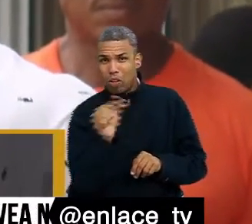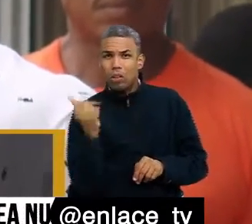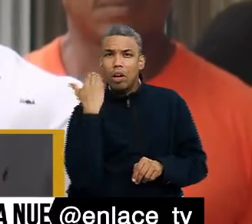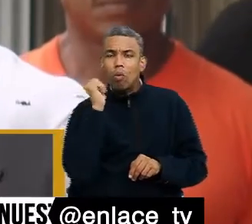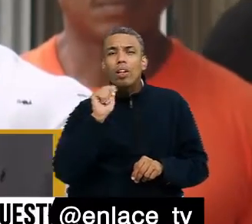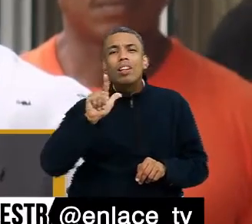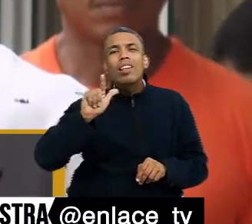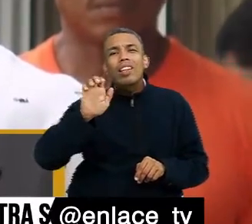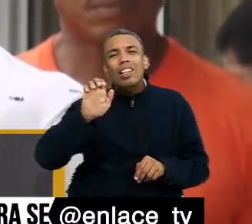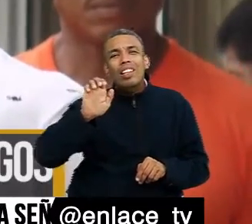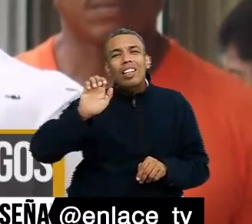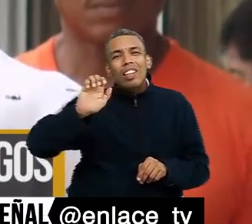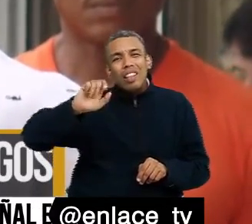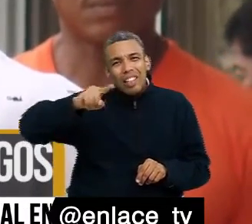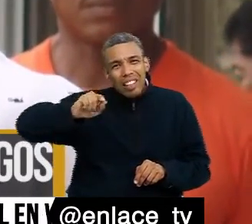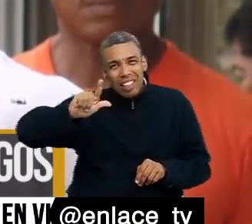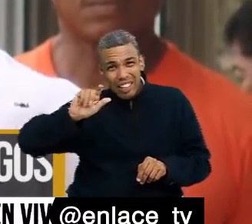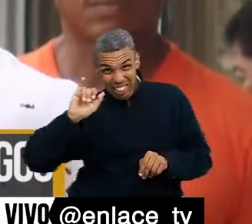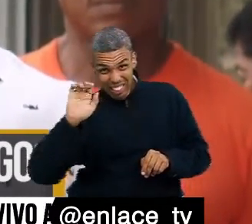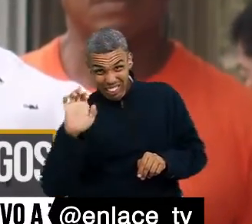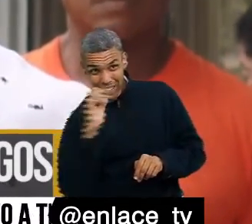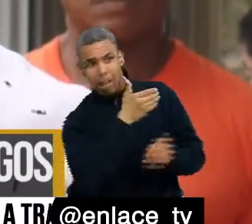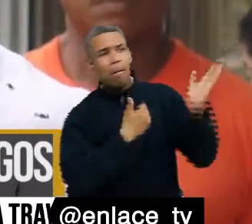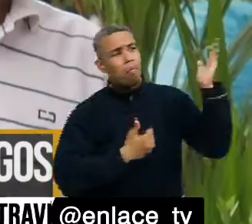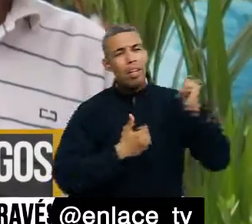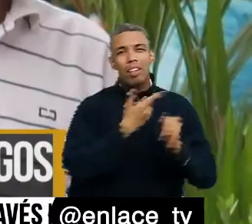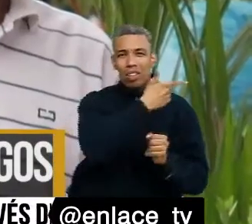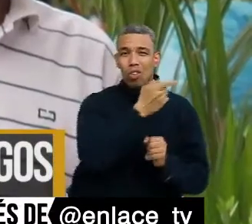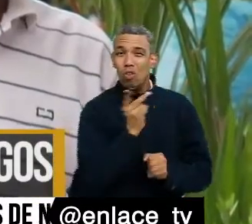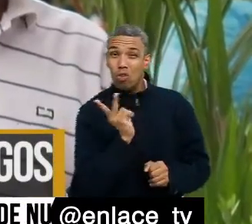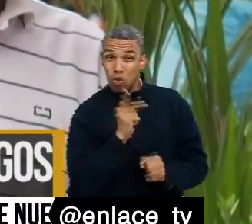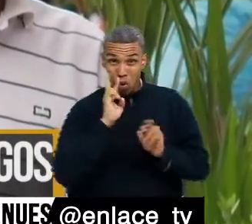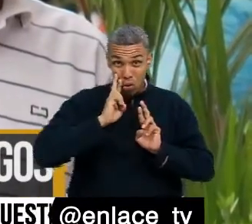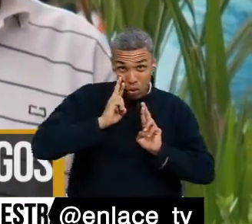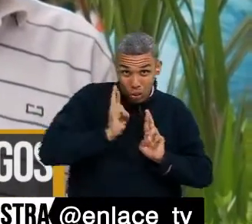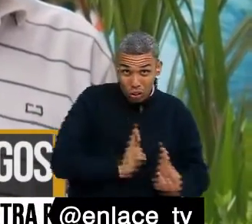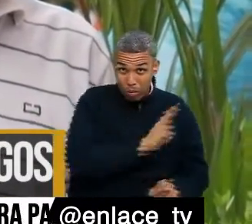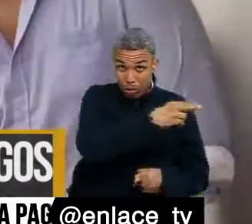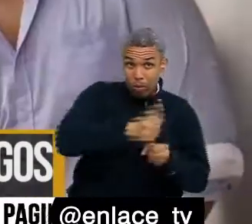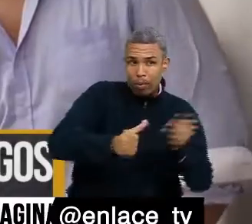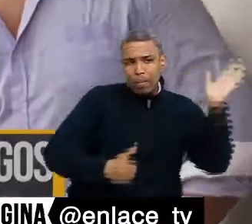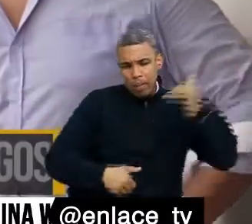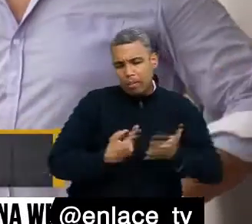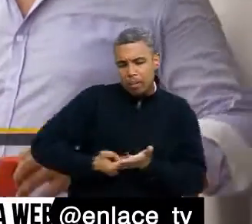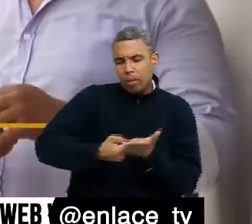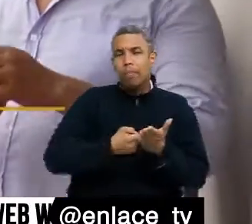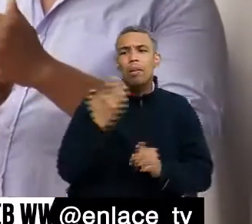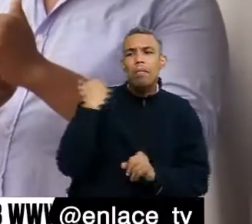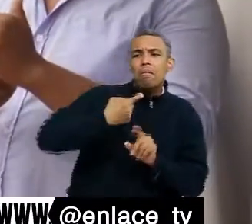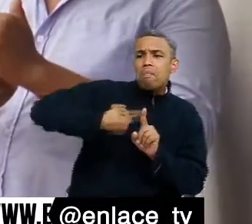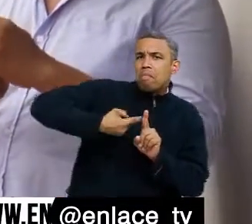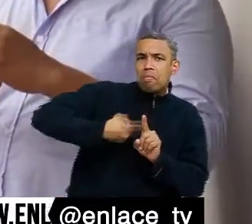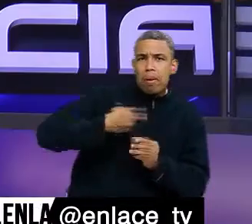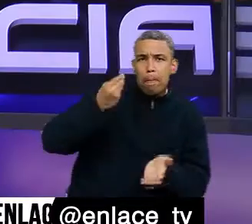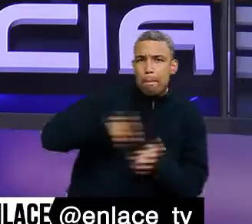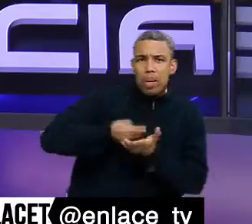nos digan qué es lo que realmente está pasando con nuestra liquidación y nuestro salario. A estos trabajadores se les adeuda el último mes de trabajo y sus